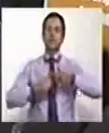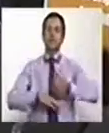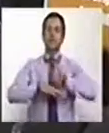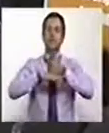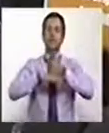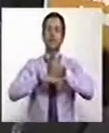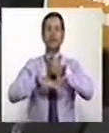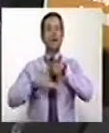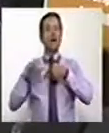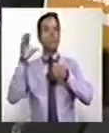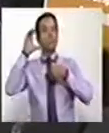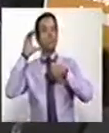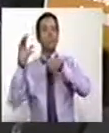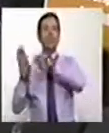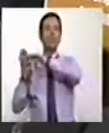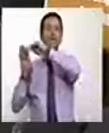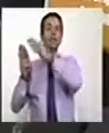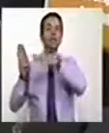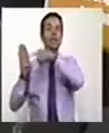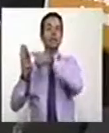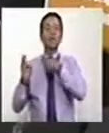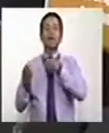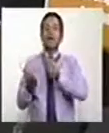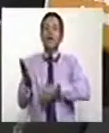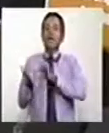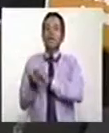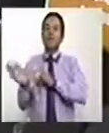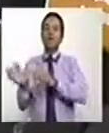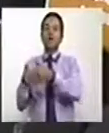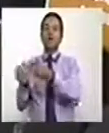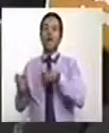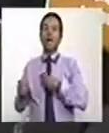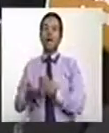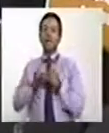Antioquia fundaron las cajas de compensación familiar.